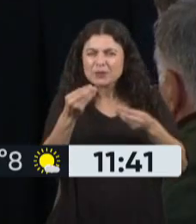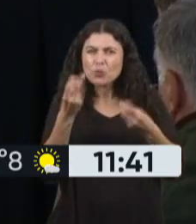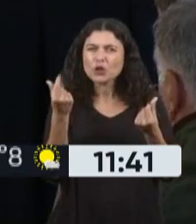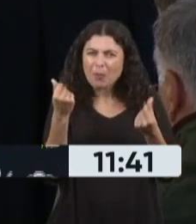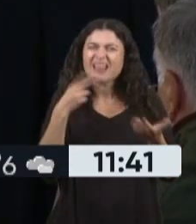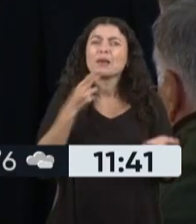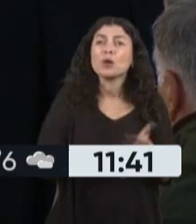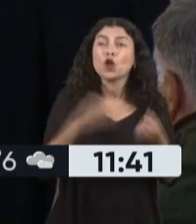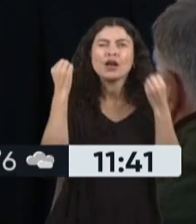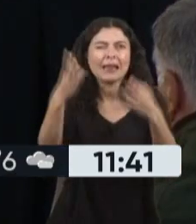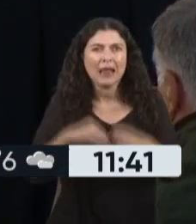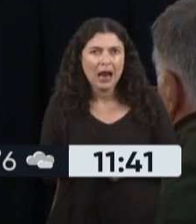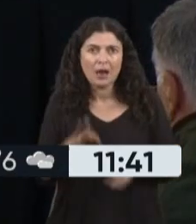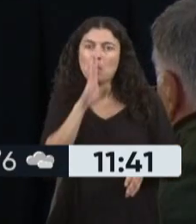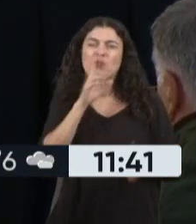Entonces,